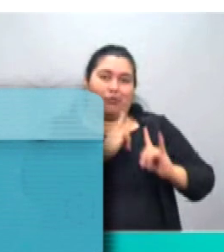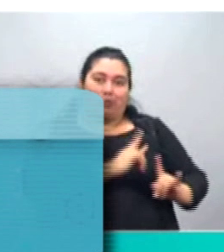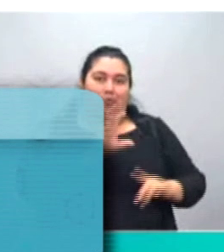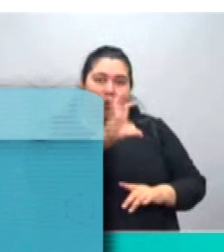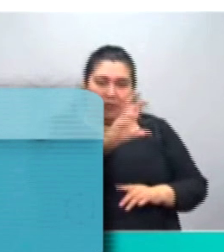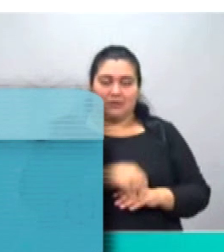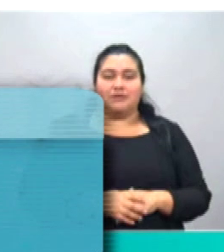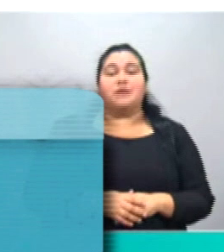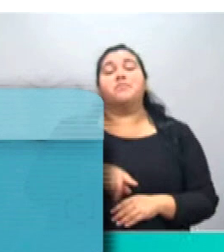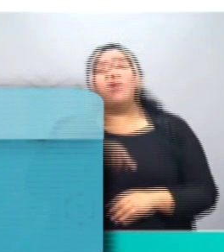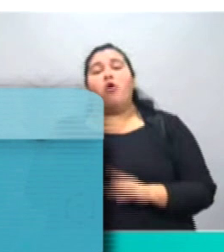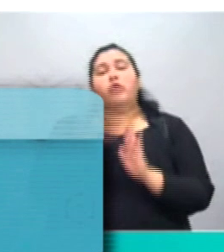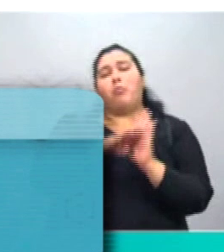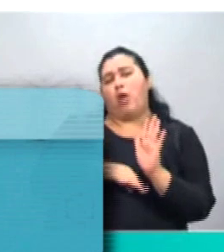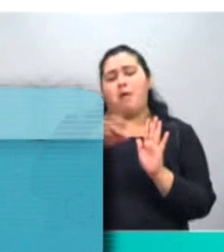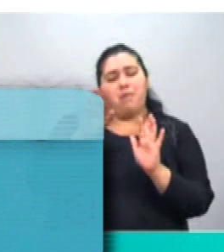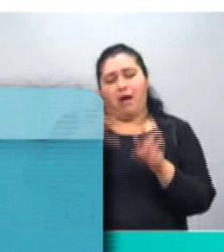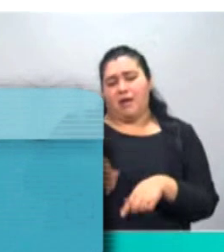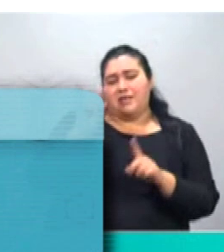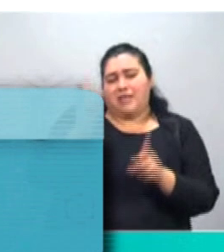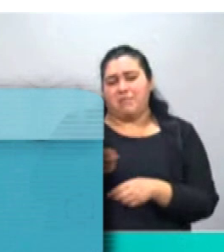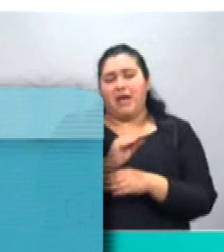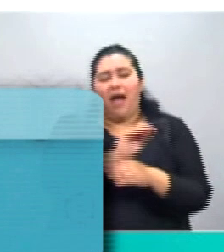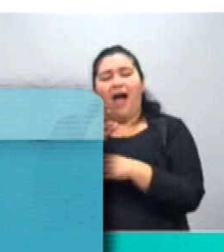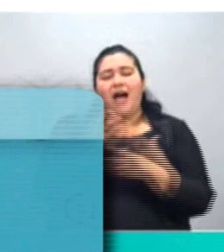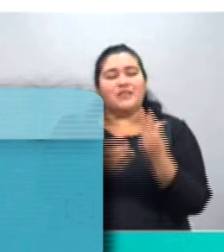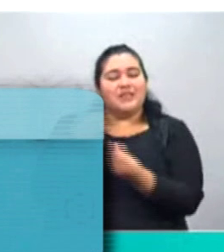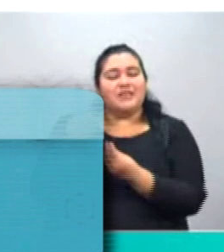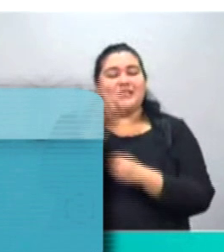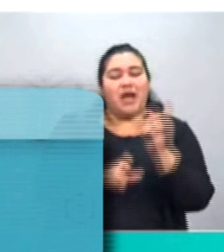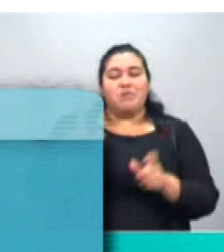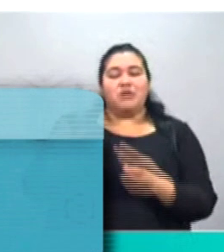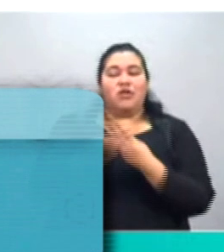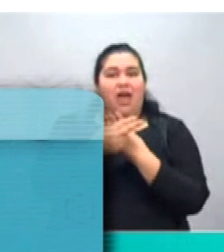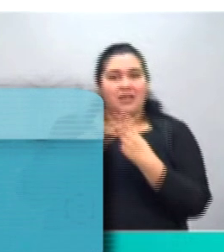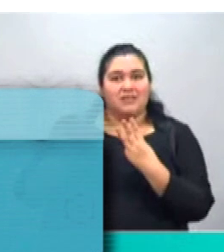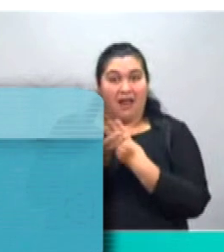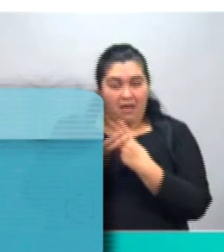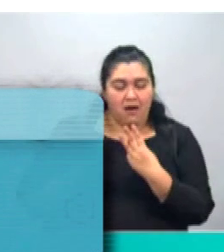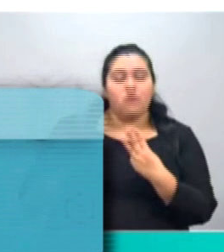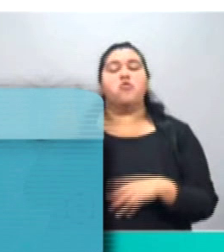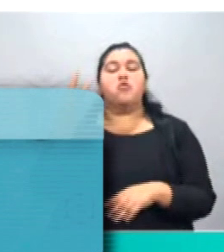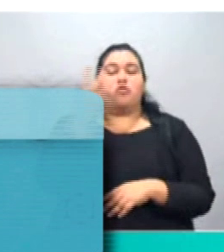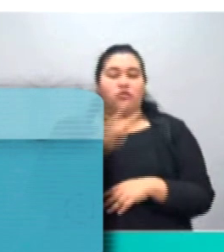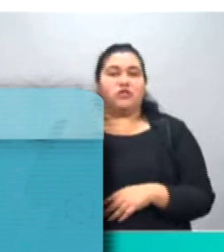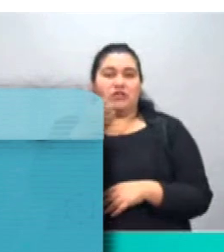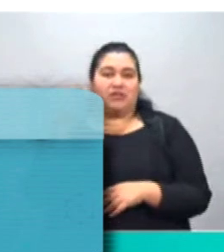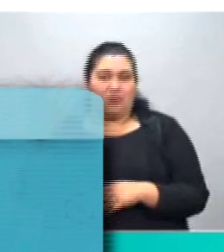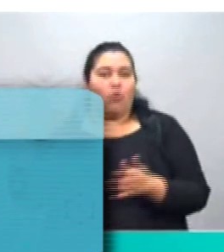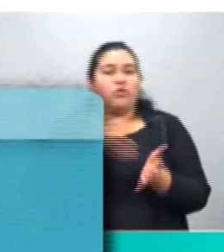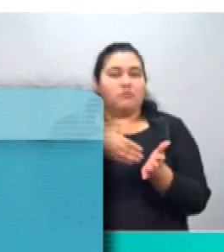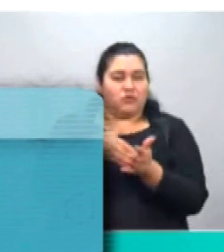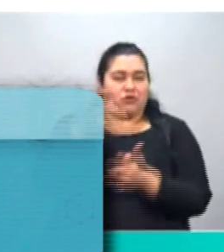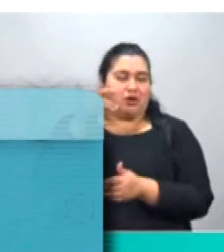algunos programas menores como aportes de Nación para asistencia alimentaria de celíacos que se venían enviando por 264 millones de